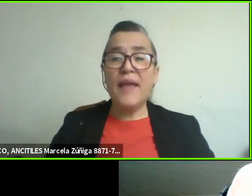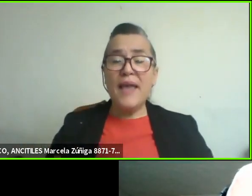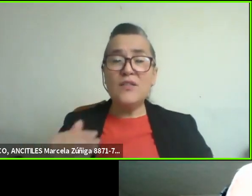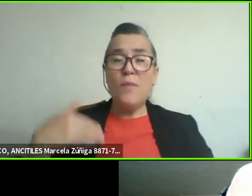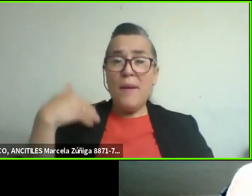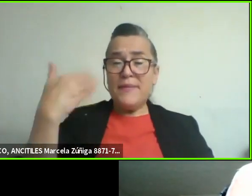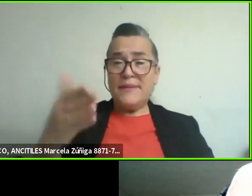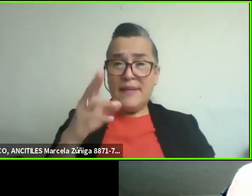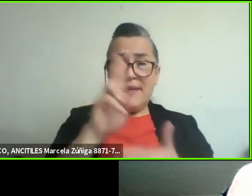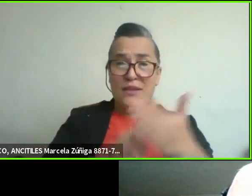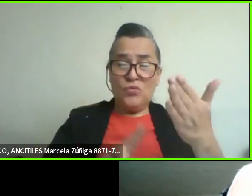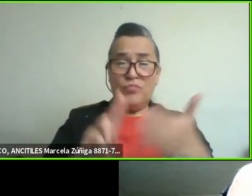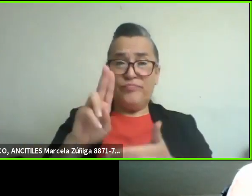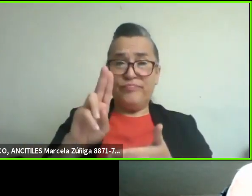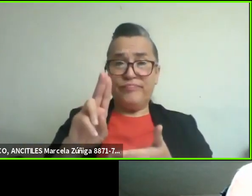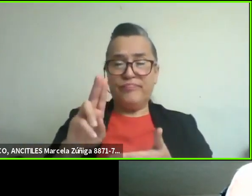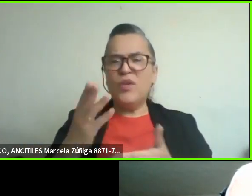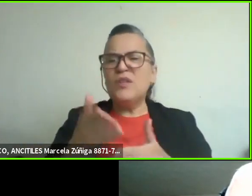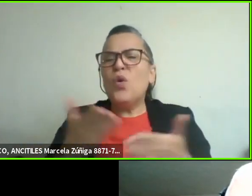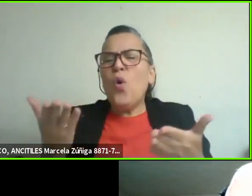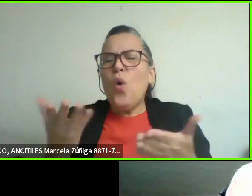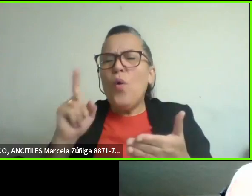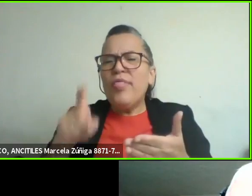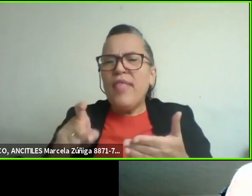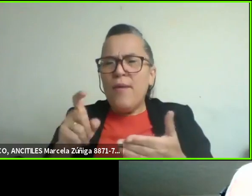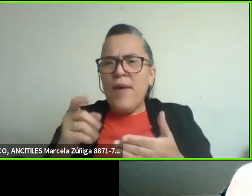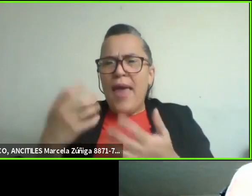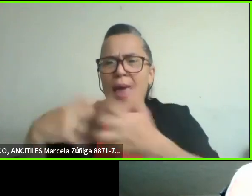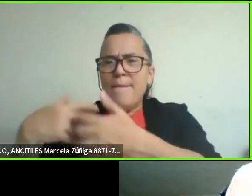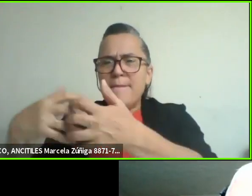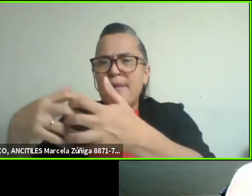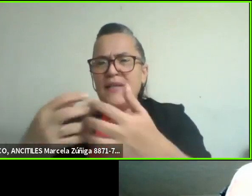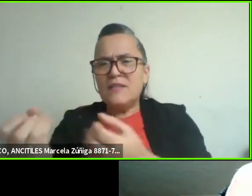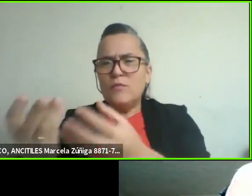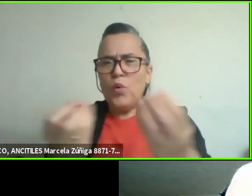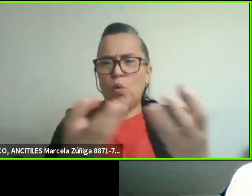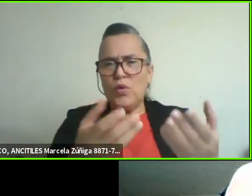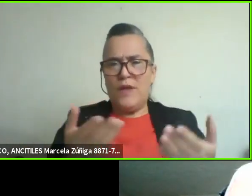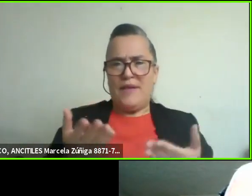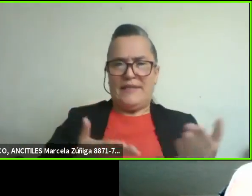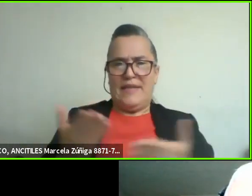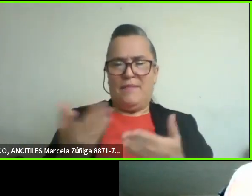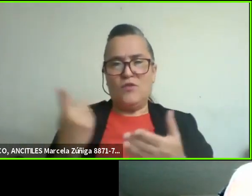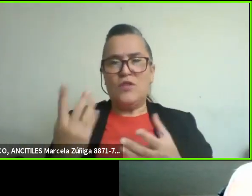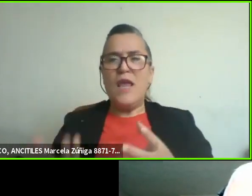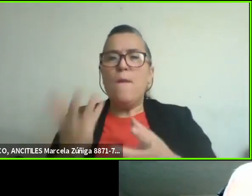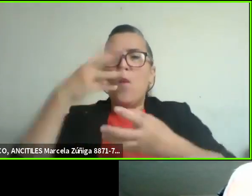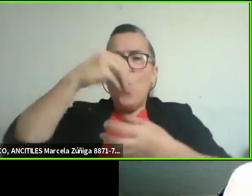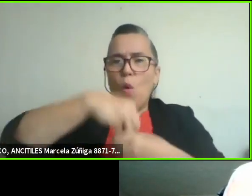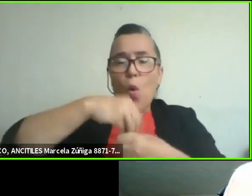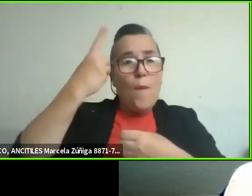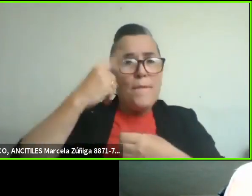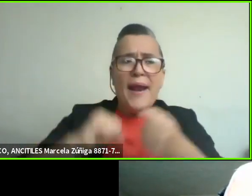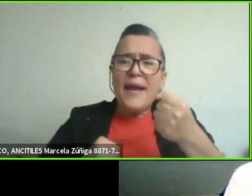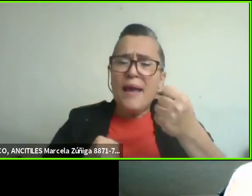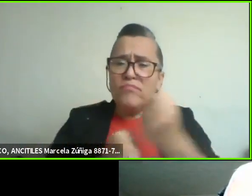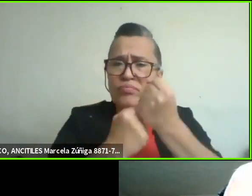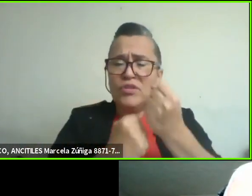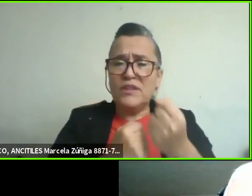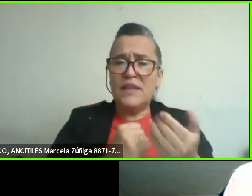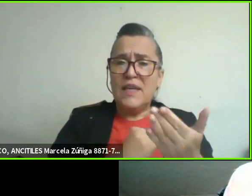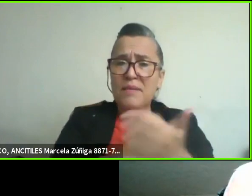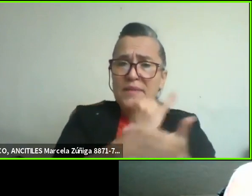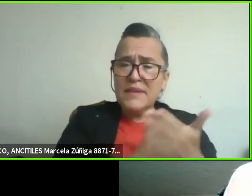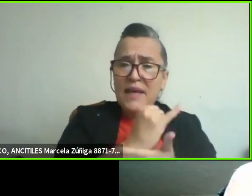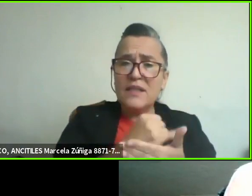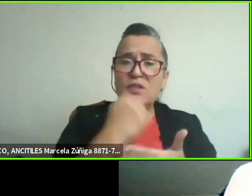allá de las universidades dice cómo debe involucrarse a las empresas productivas y de servicios para que apoye la investigación en la formación de los estudiantes que